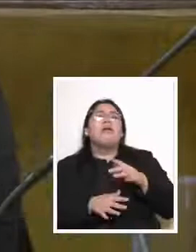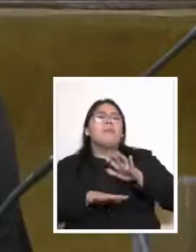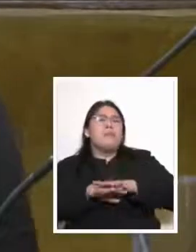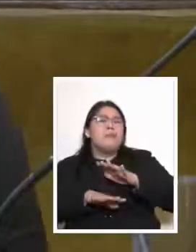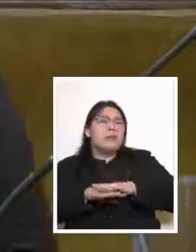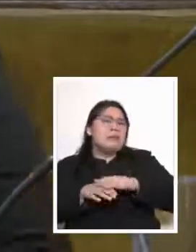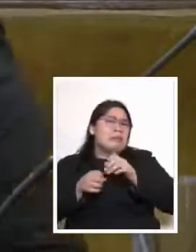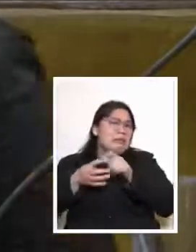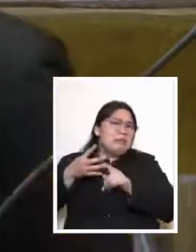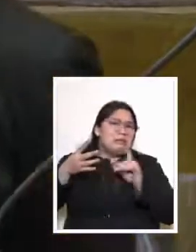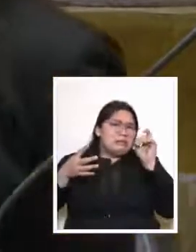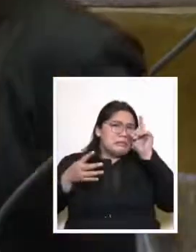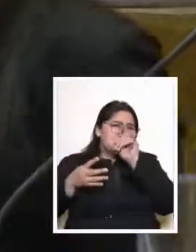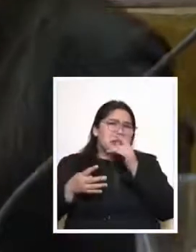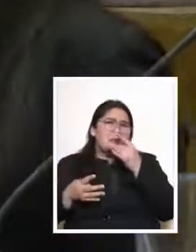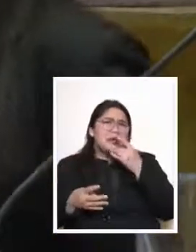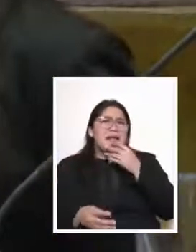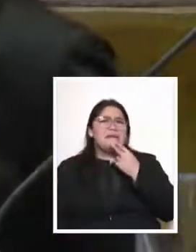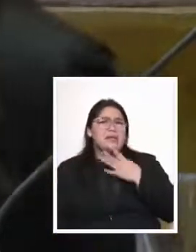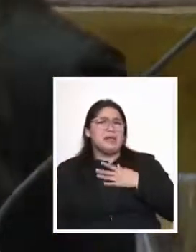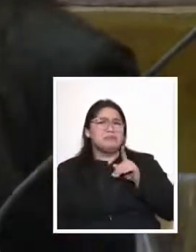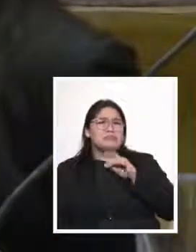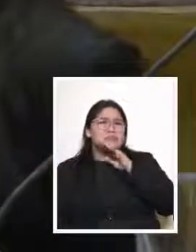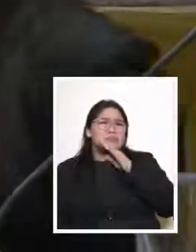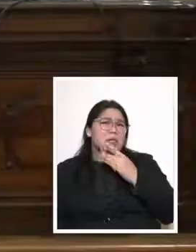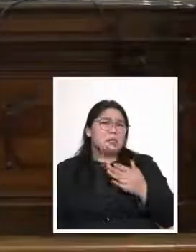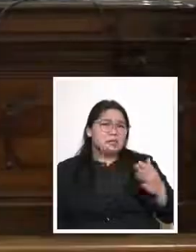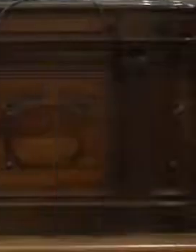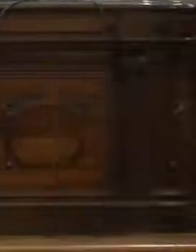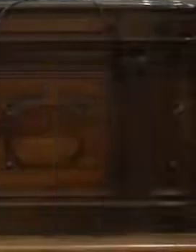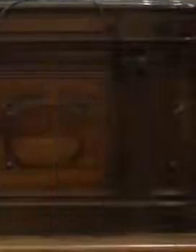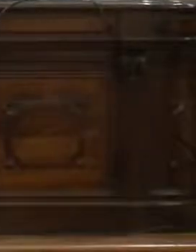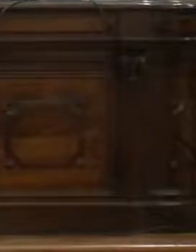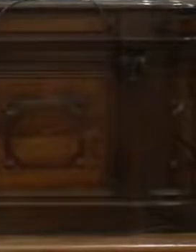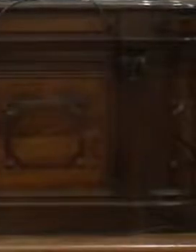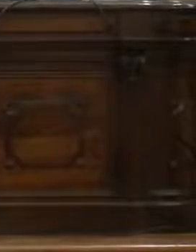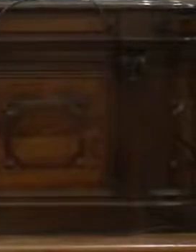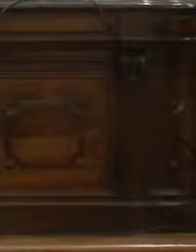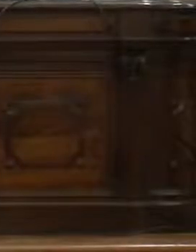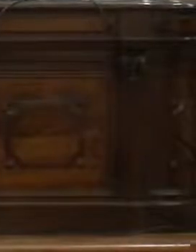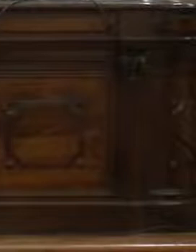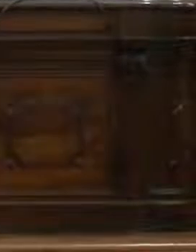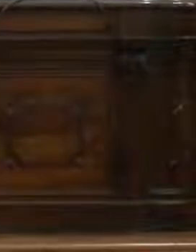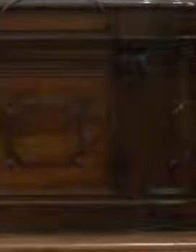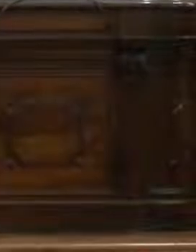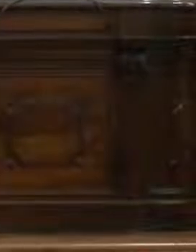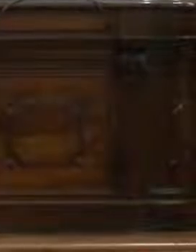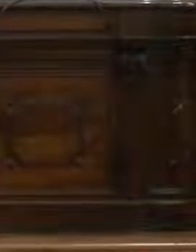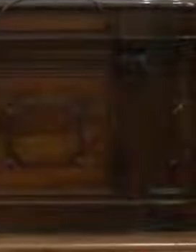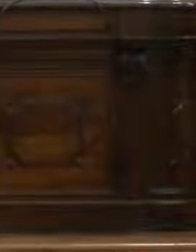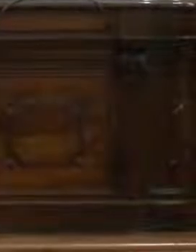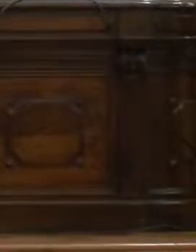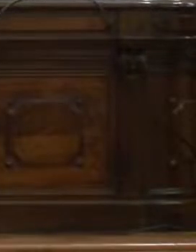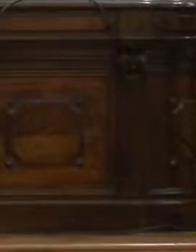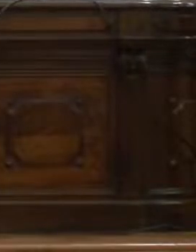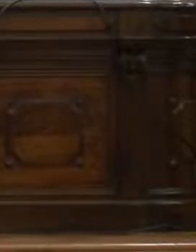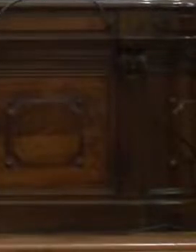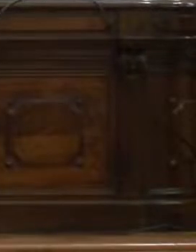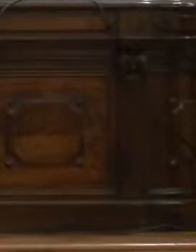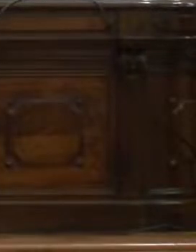servir de mucho en la vida. Ahí está. Cuando nos preguntamos qué tipo de profesores se ganan el Global Teacher Prize, ahí está,